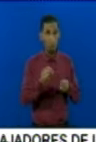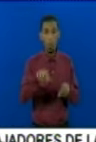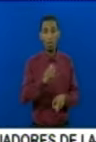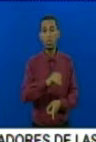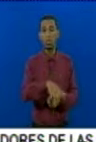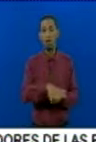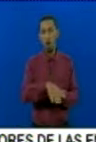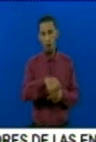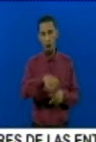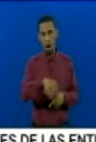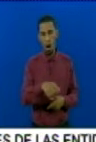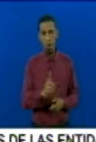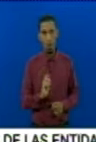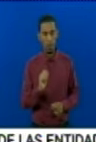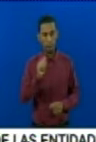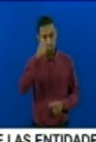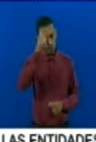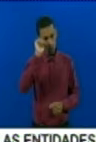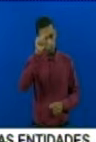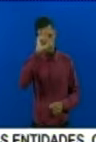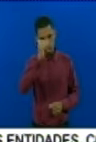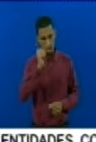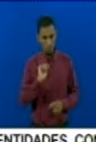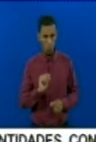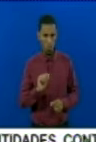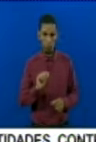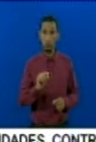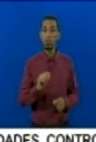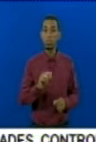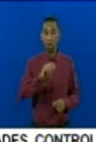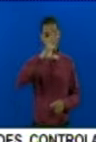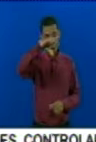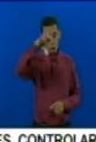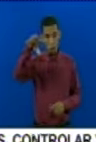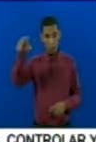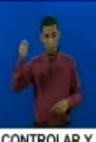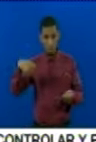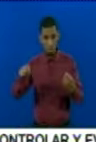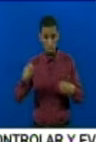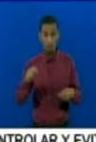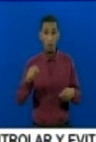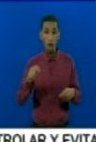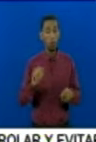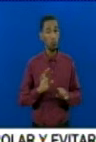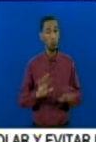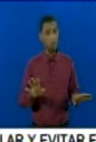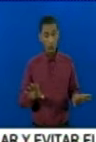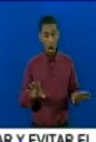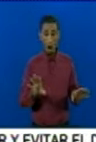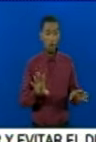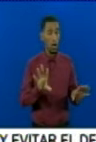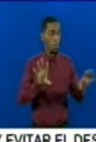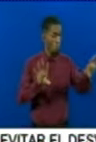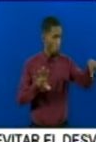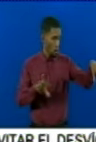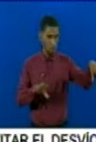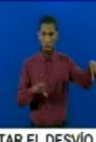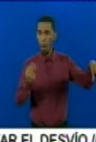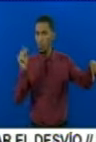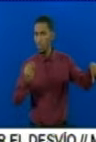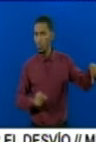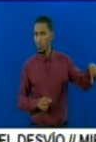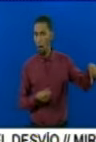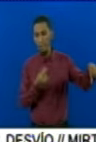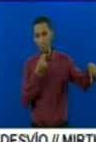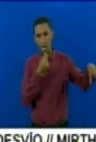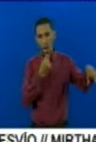semana que en todos los mercados a este tipo de personas haya una cancha destinada a que las personas vulnerables,